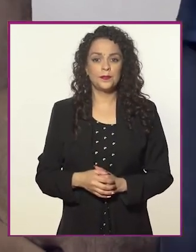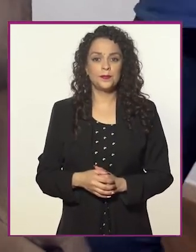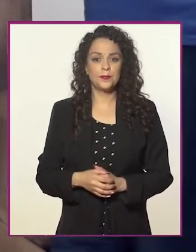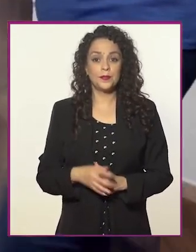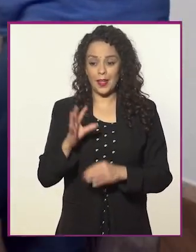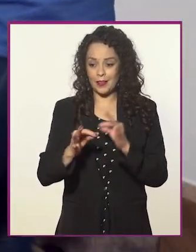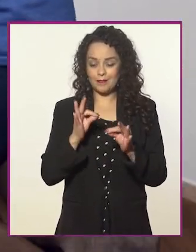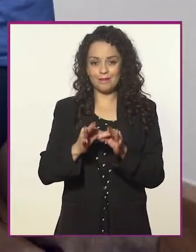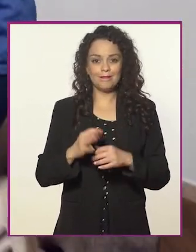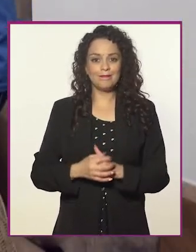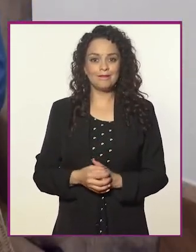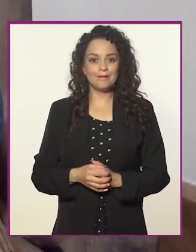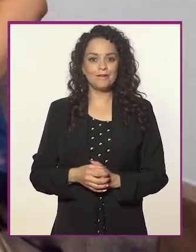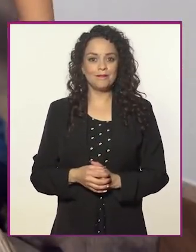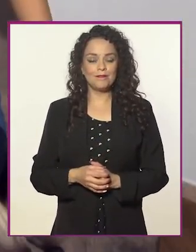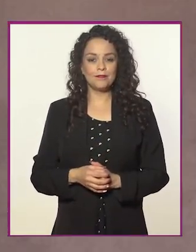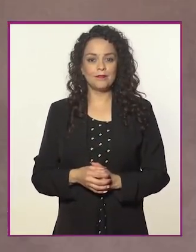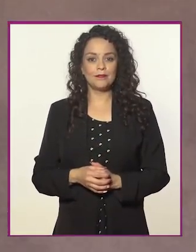Listo.